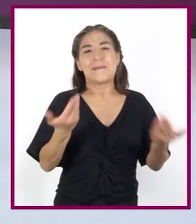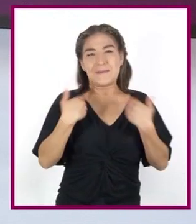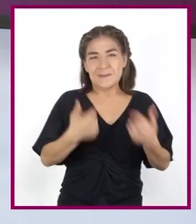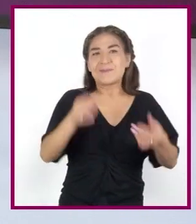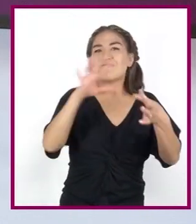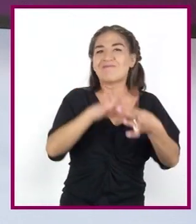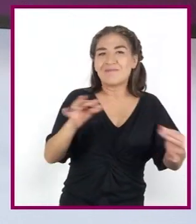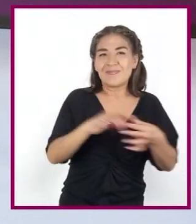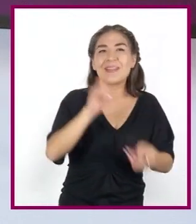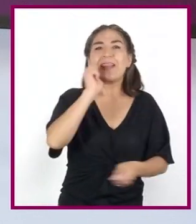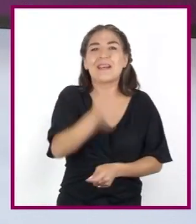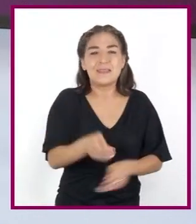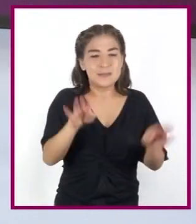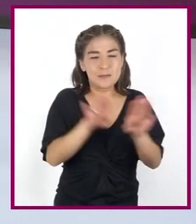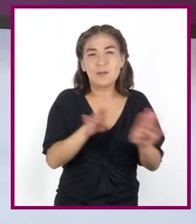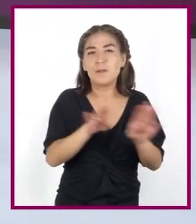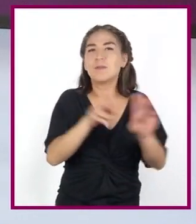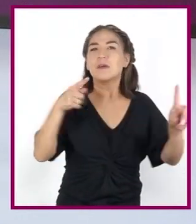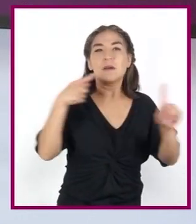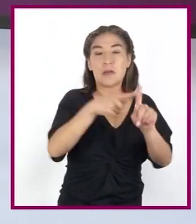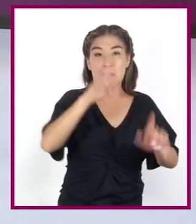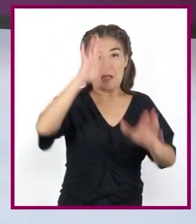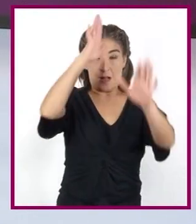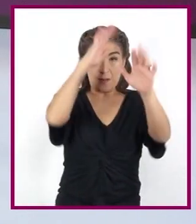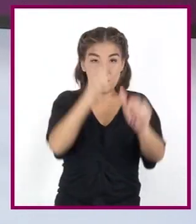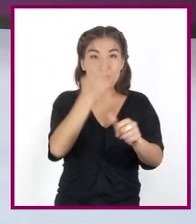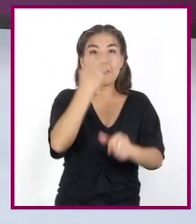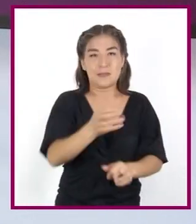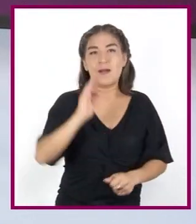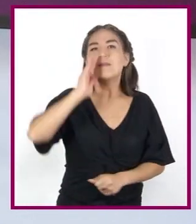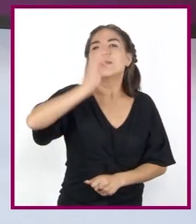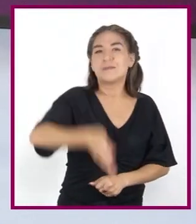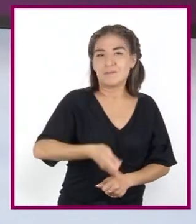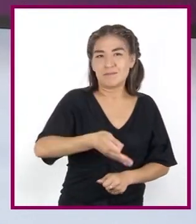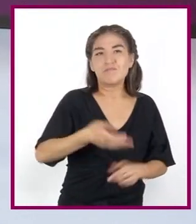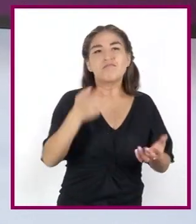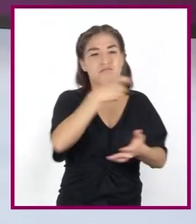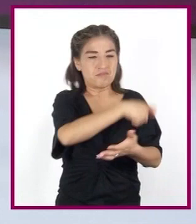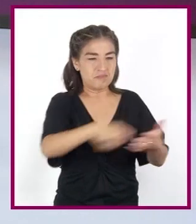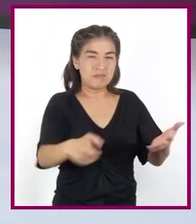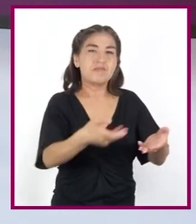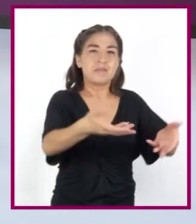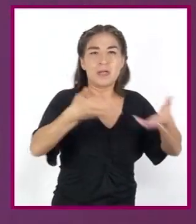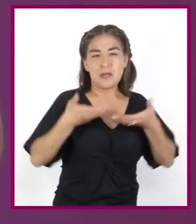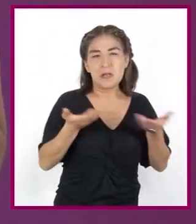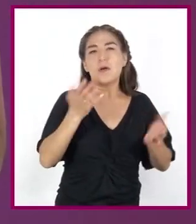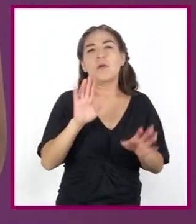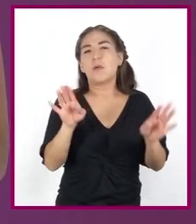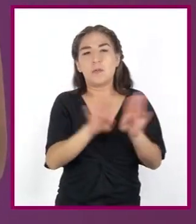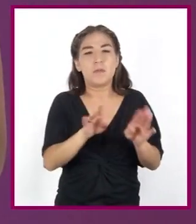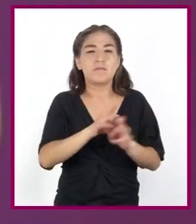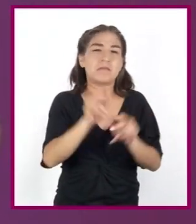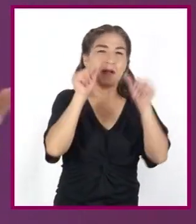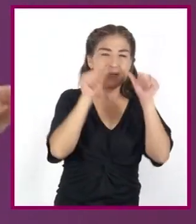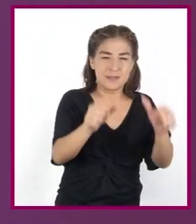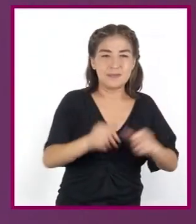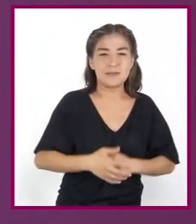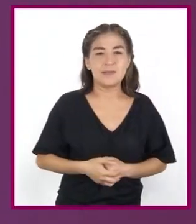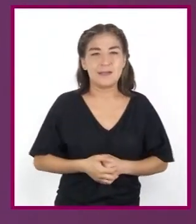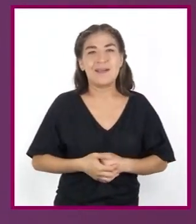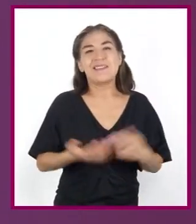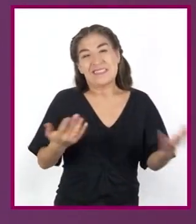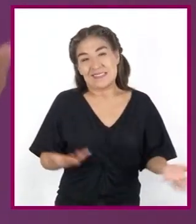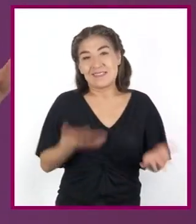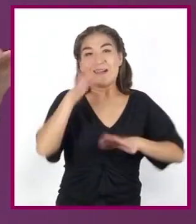en parte las condiciones bajo las cuales estamos aceptando un bien o un servicio. Lamentablemente, no todas